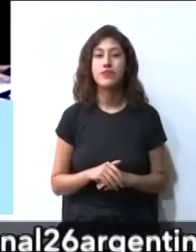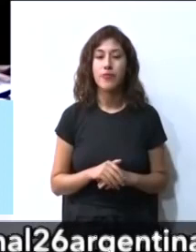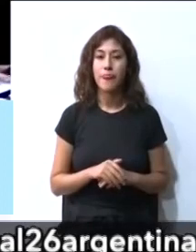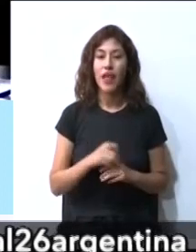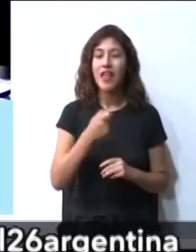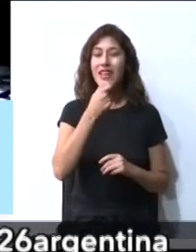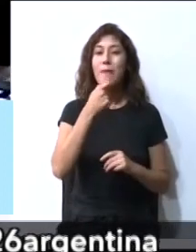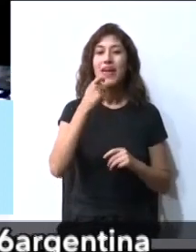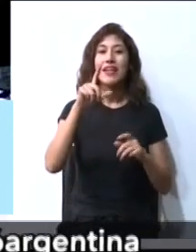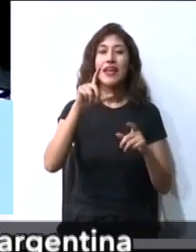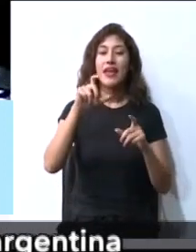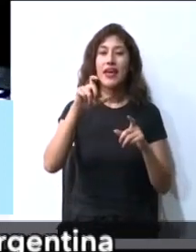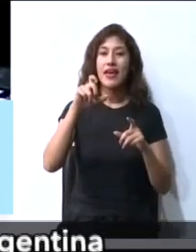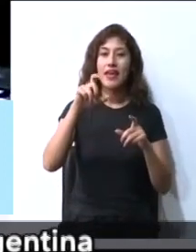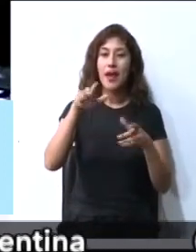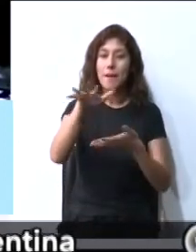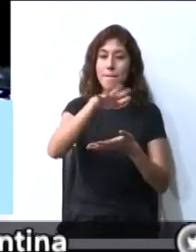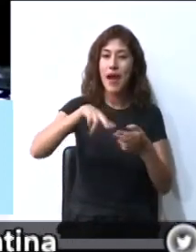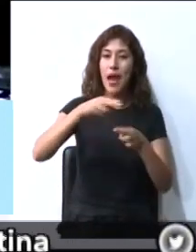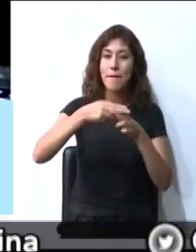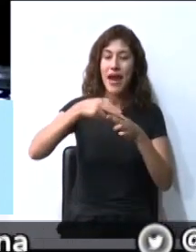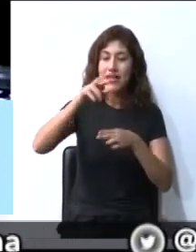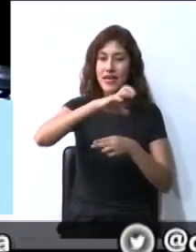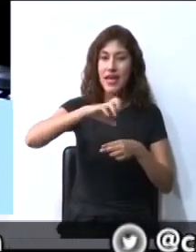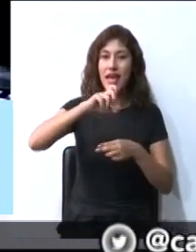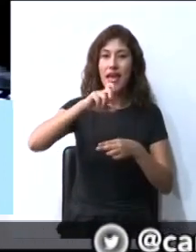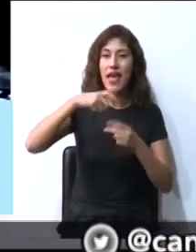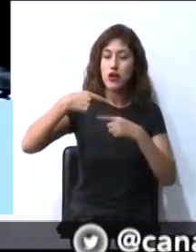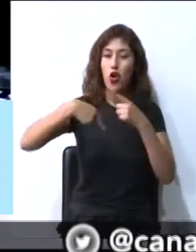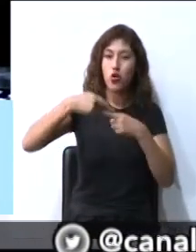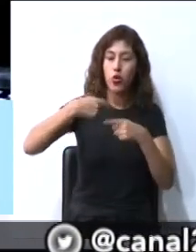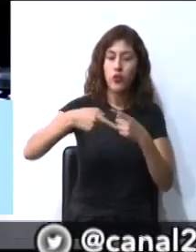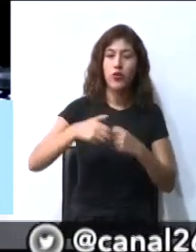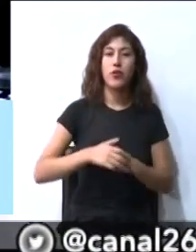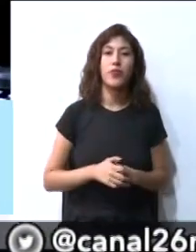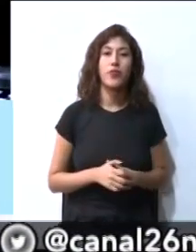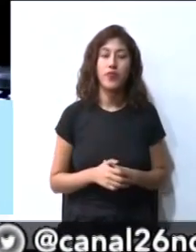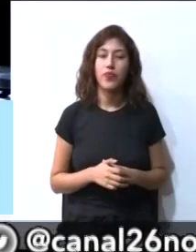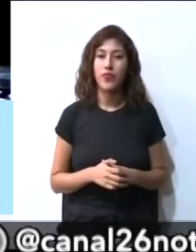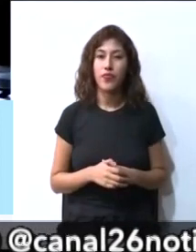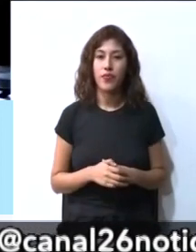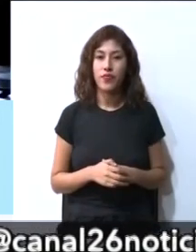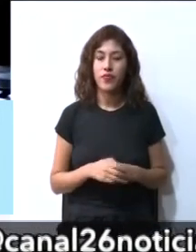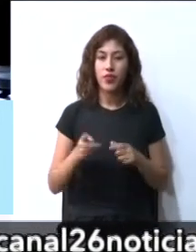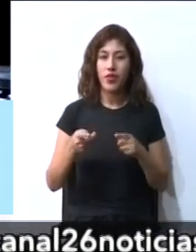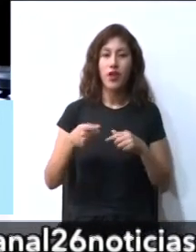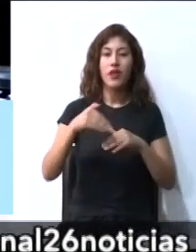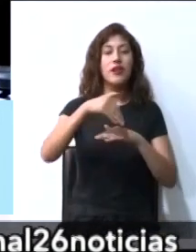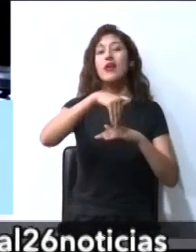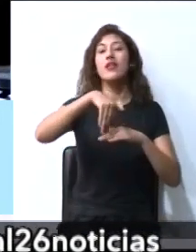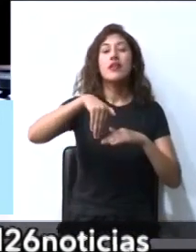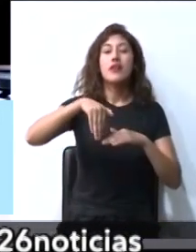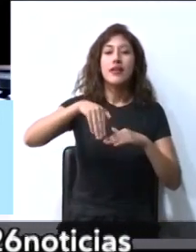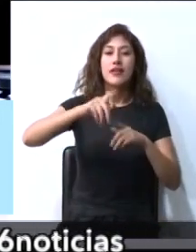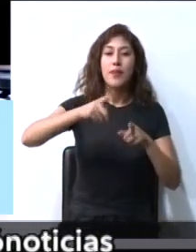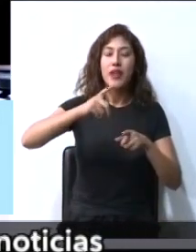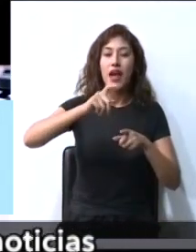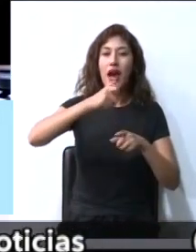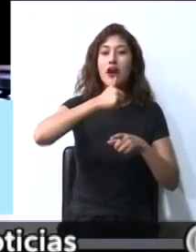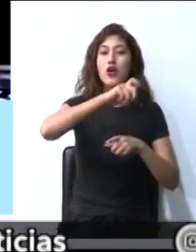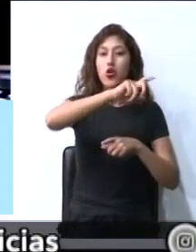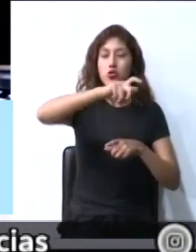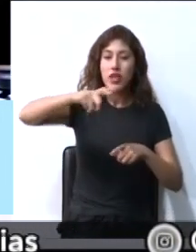tecnológico y educativo dentro de un gran parque verde y público, o Vea Costa, que va a recuperar la costanera y el acceso